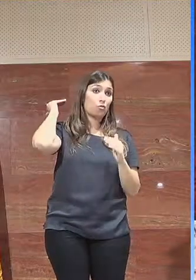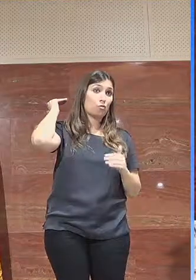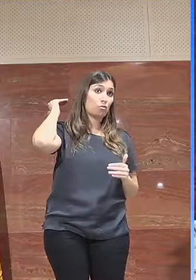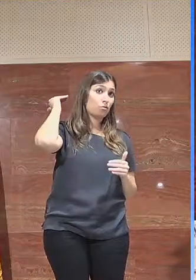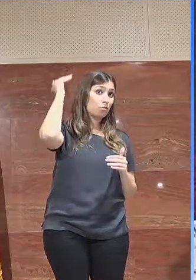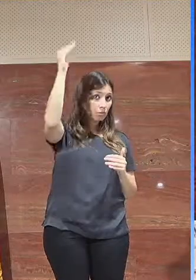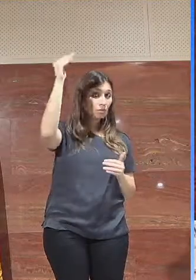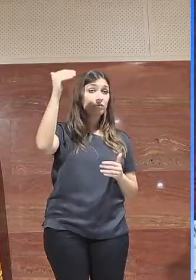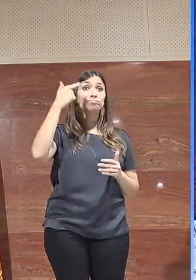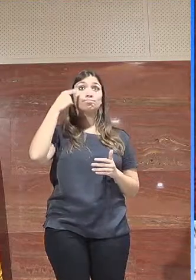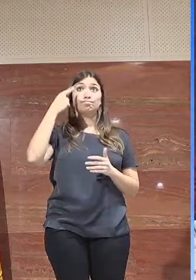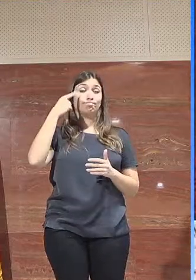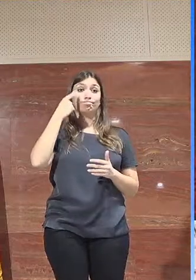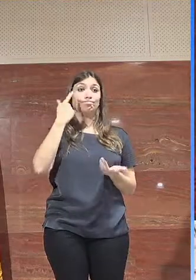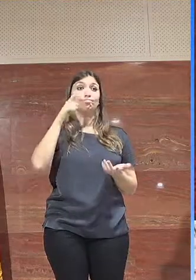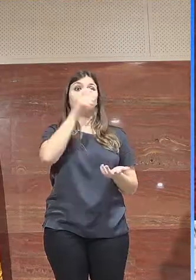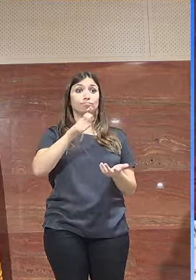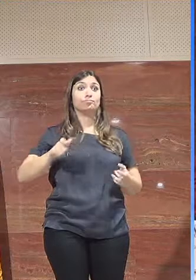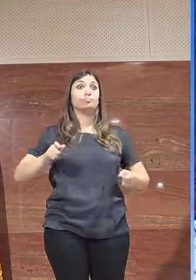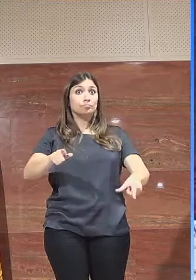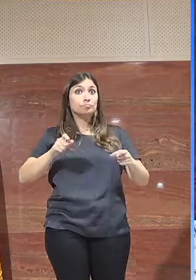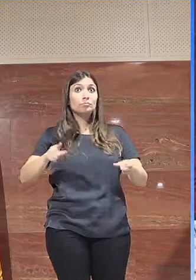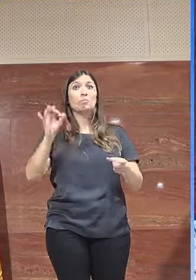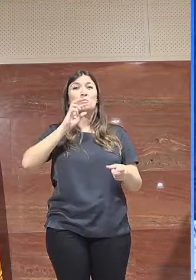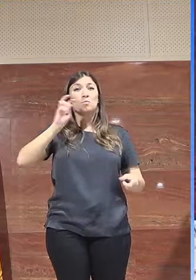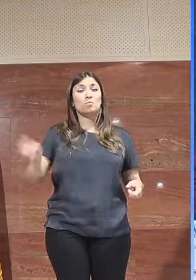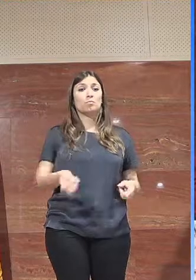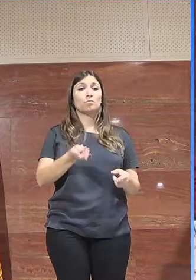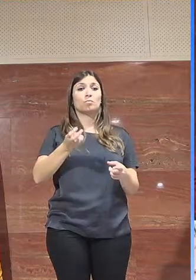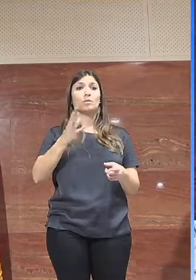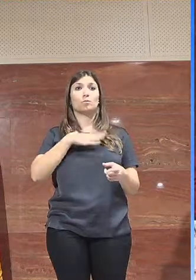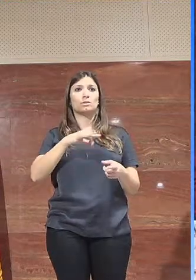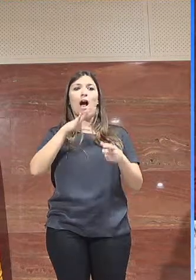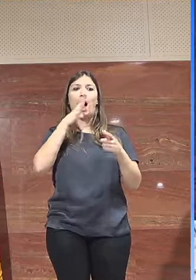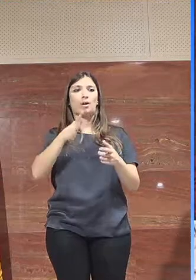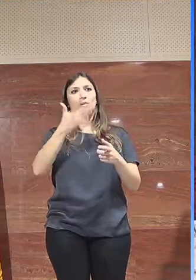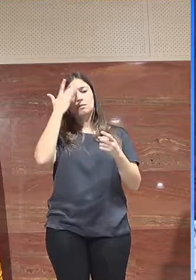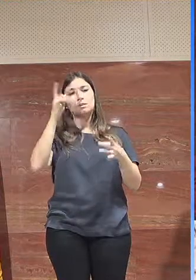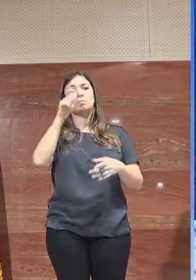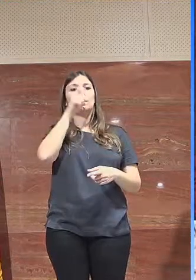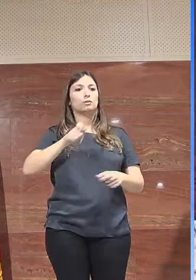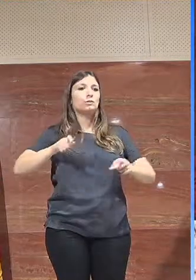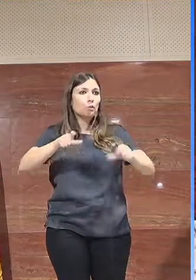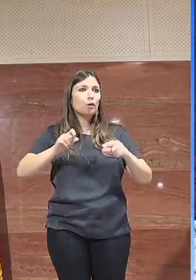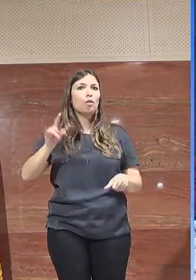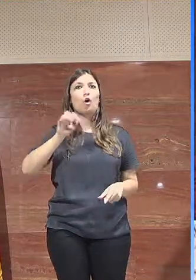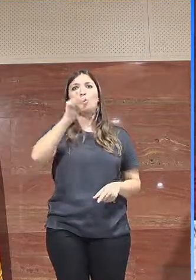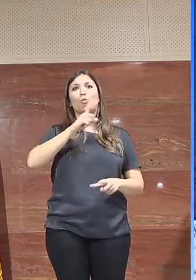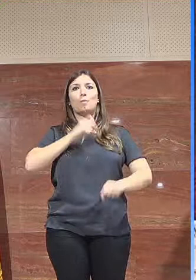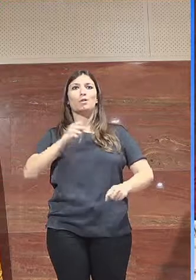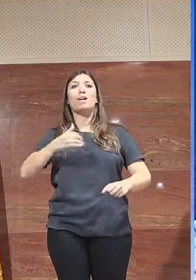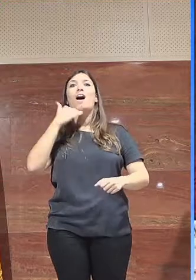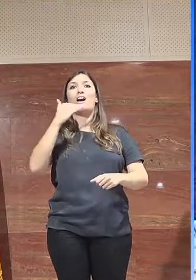del uso cotidiano de muchos de los usuarios de las viviendas. Pensemos en personas de baja talla, usuarios de silla de ruedas, personas mayores. Pues bueno, ya esas